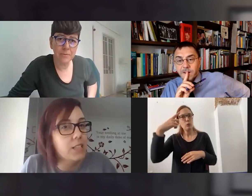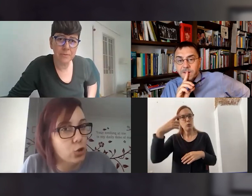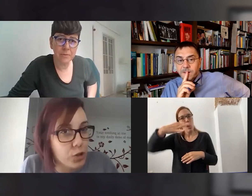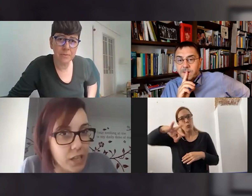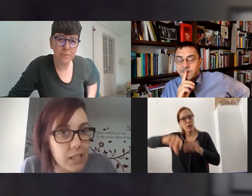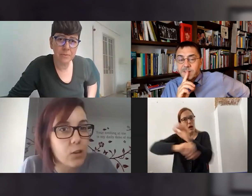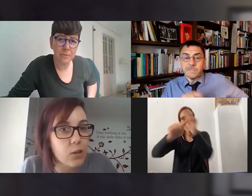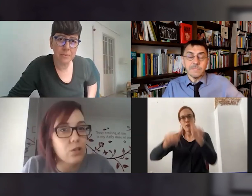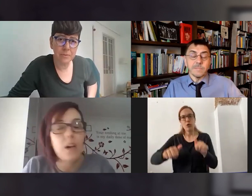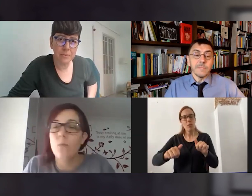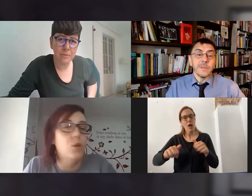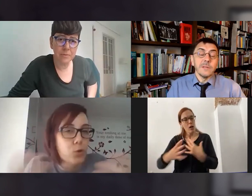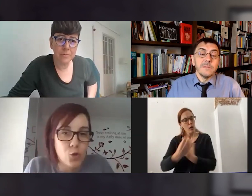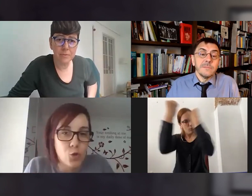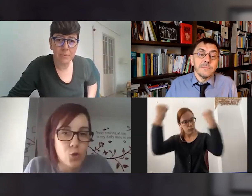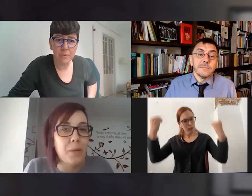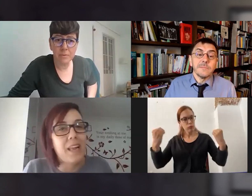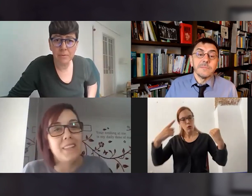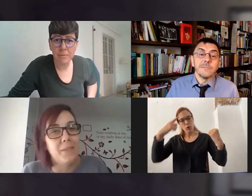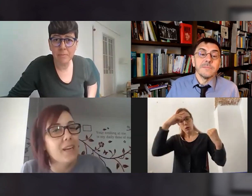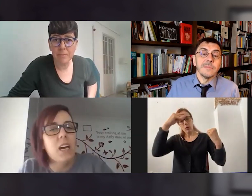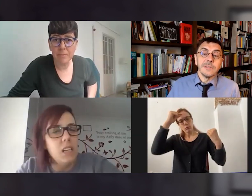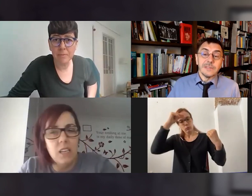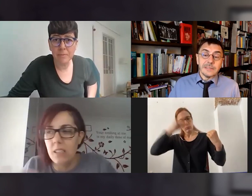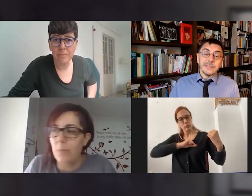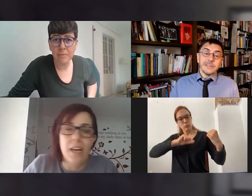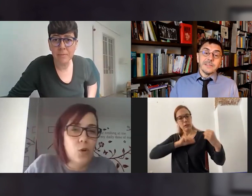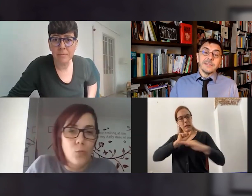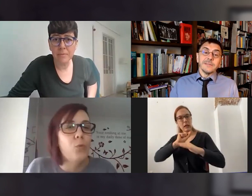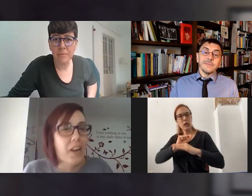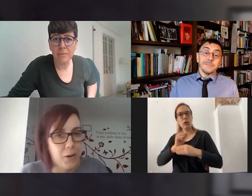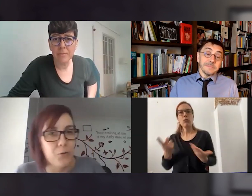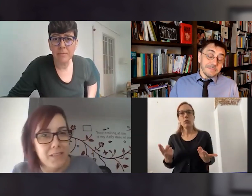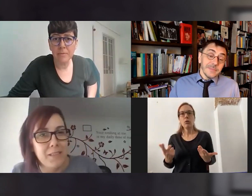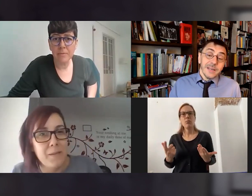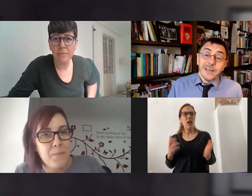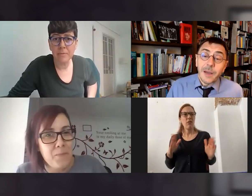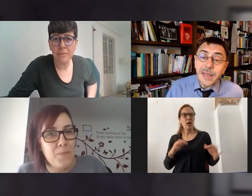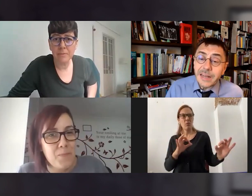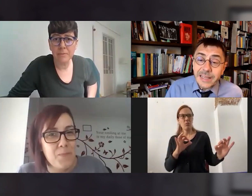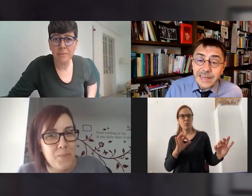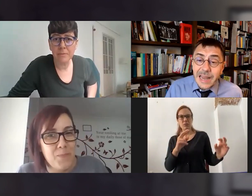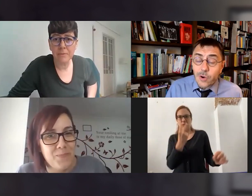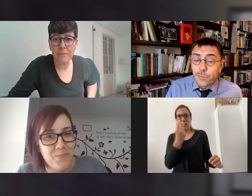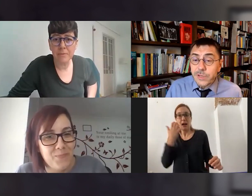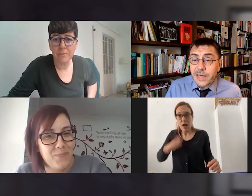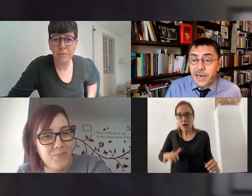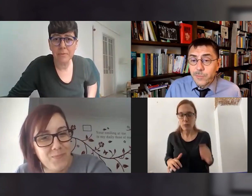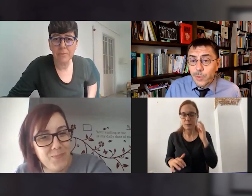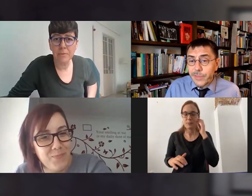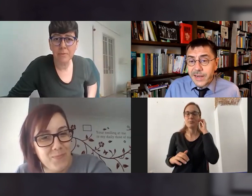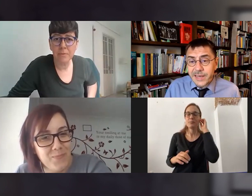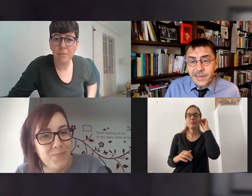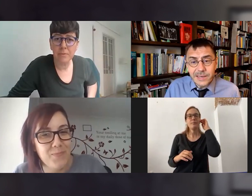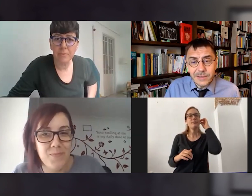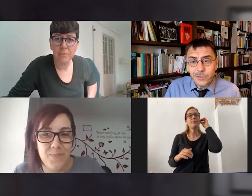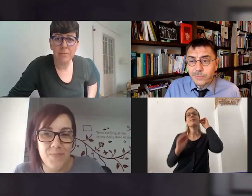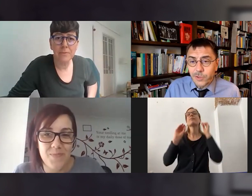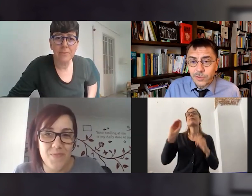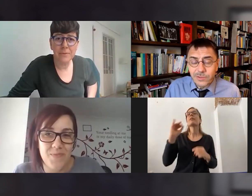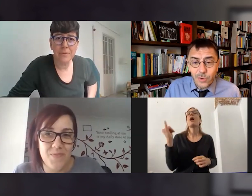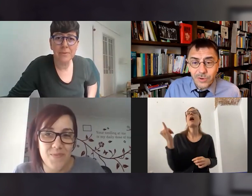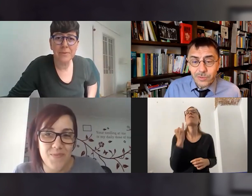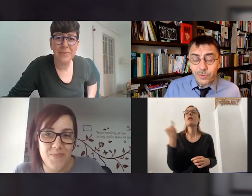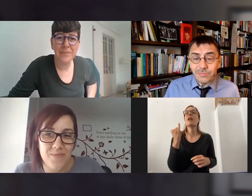crecer siendo críticos. Bueno, pues no lo terminan de ver y te miran como muy raro. Javier, en la comunidad murciana,